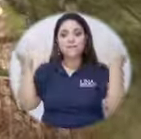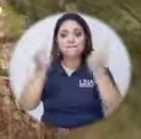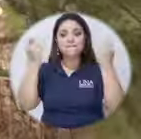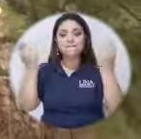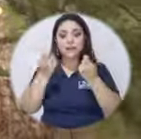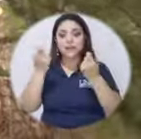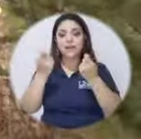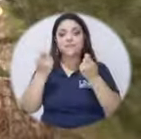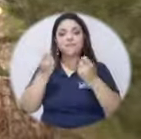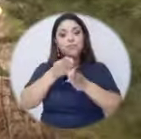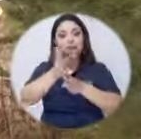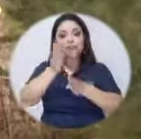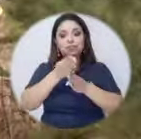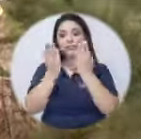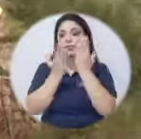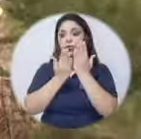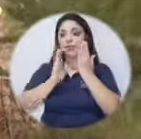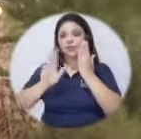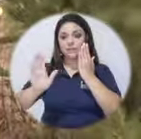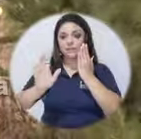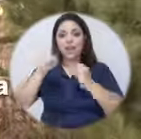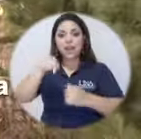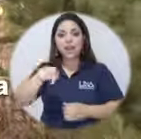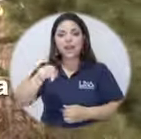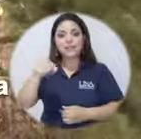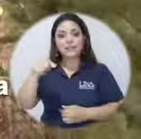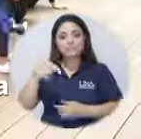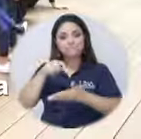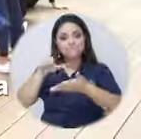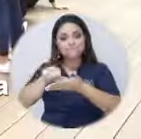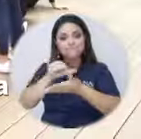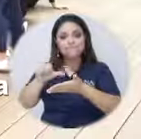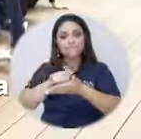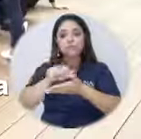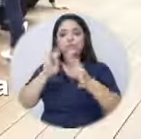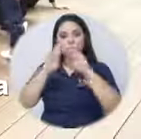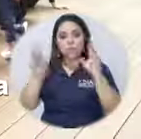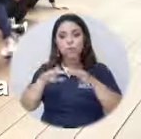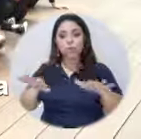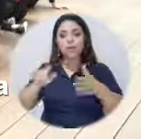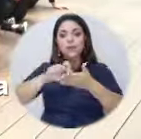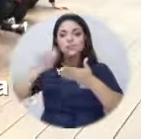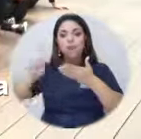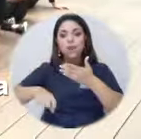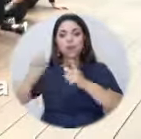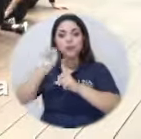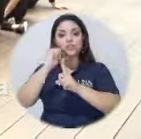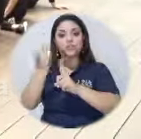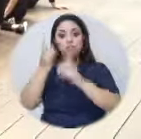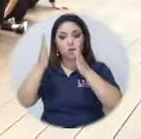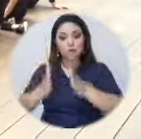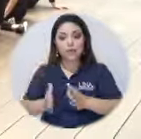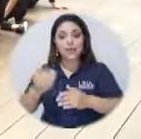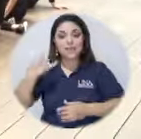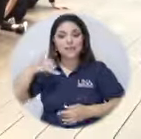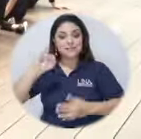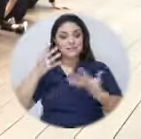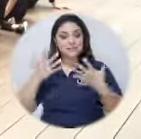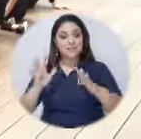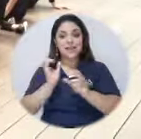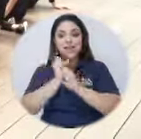carreras de la Feria Vocacional Puertas Abiertas, en el sitio web de la Escuela de Sociología. Y si realizaste la inscripción